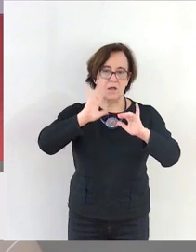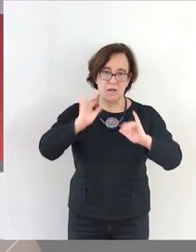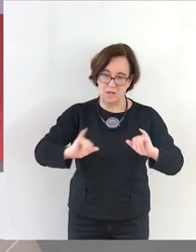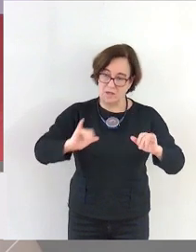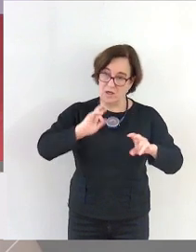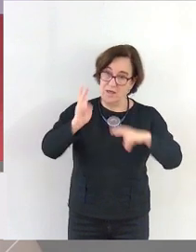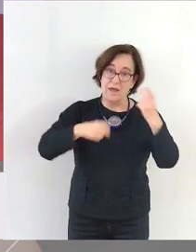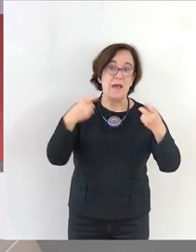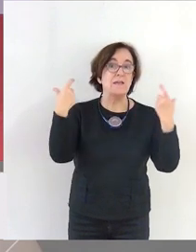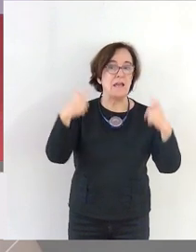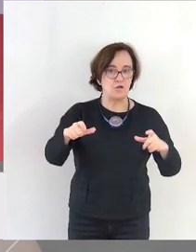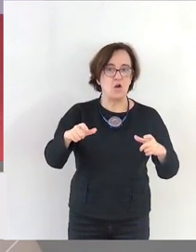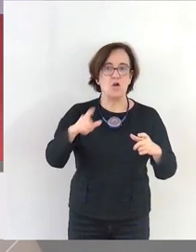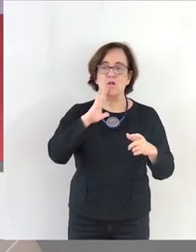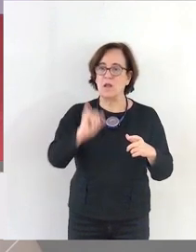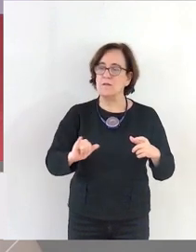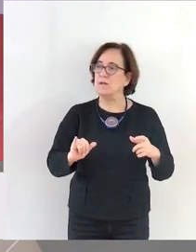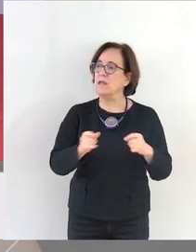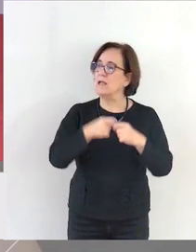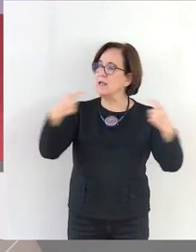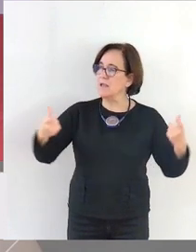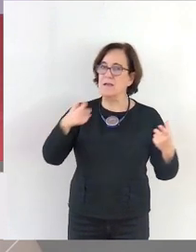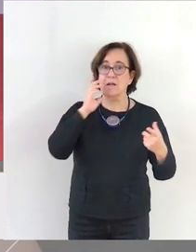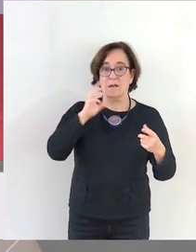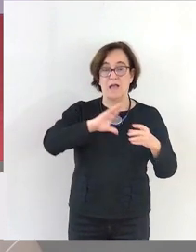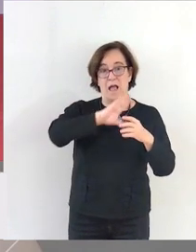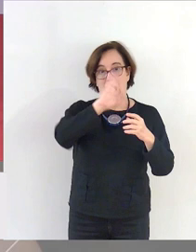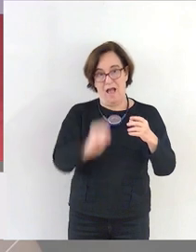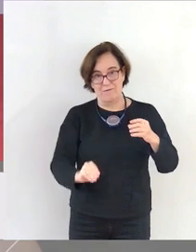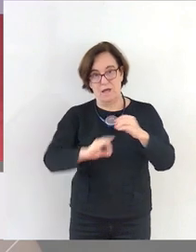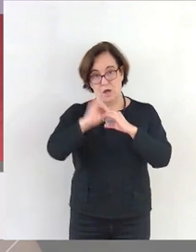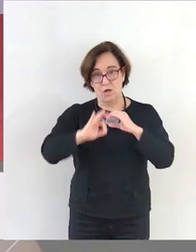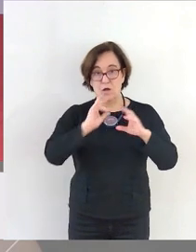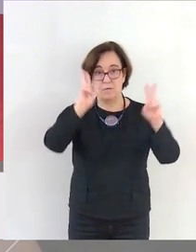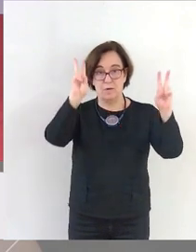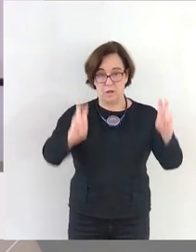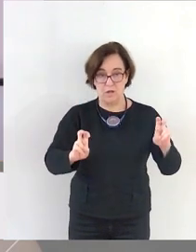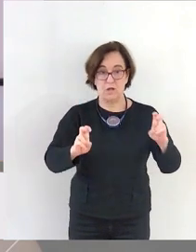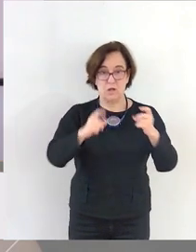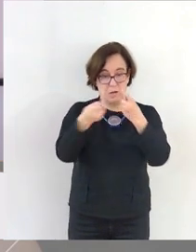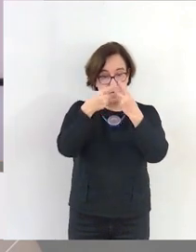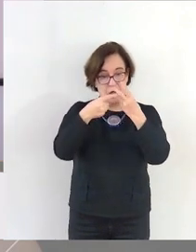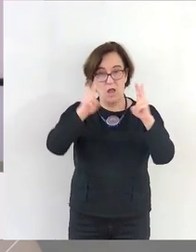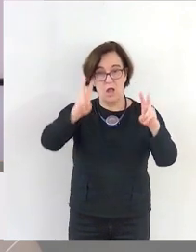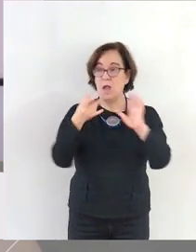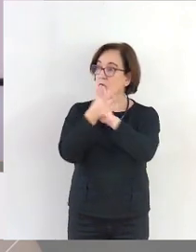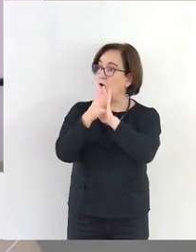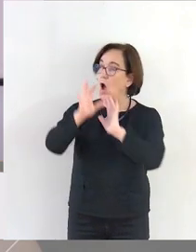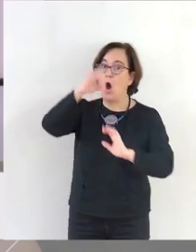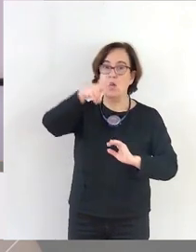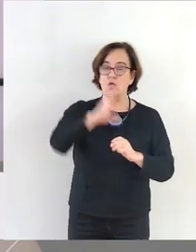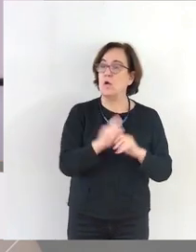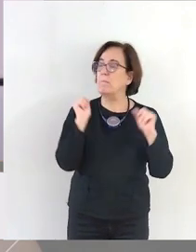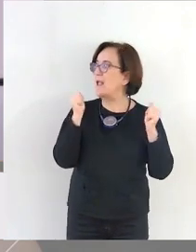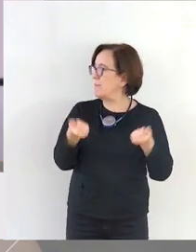sector eléctrico e incrementar la electrificación en el África subsahariana cierro comillas así lo explica Naciones Unidas